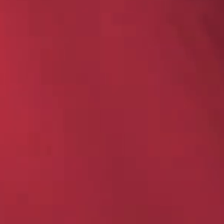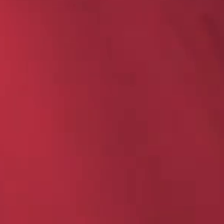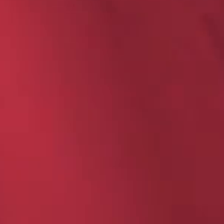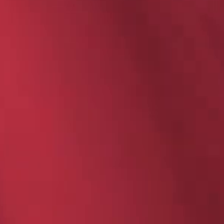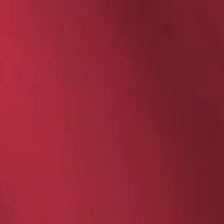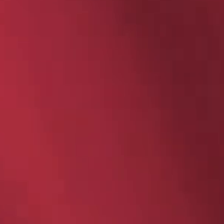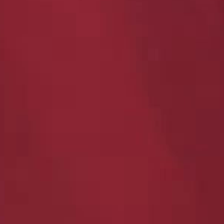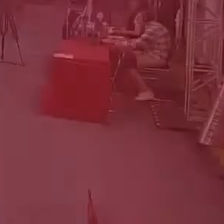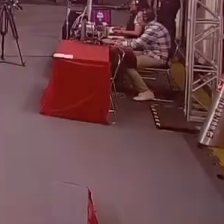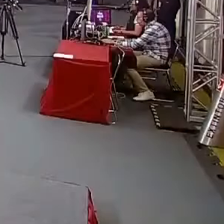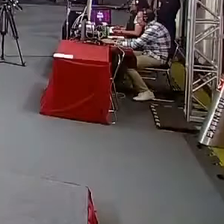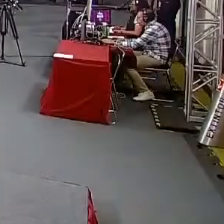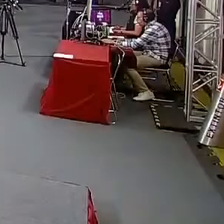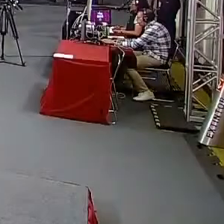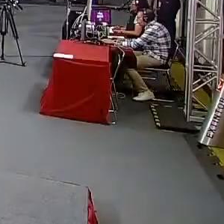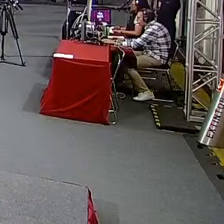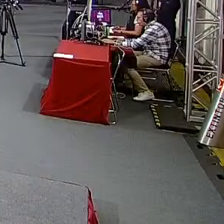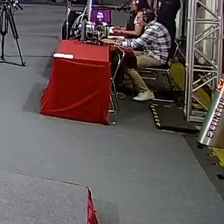Gobierno de México.